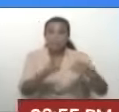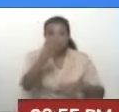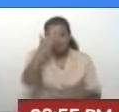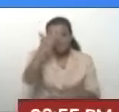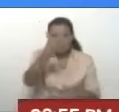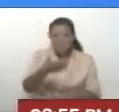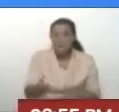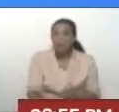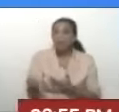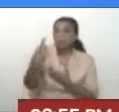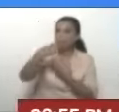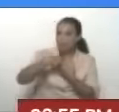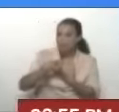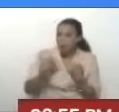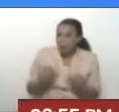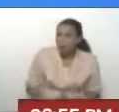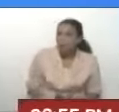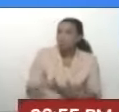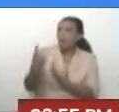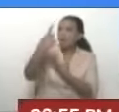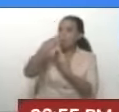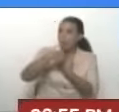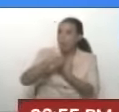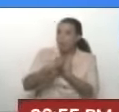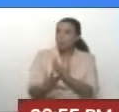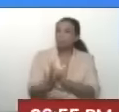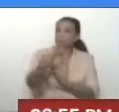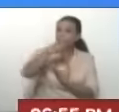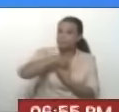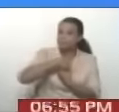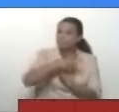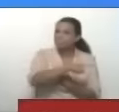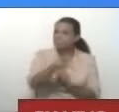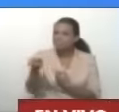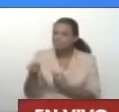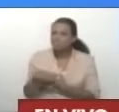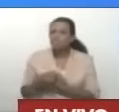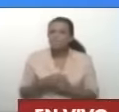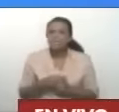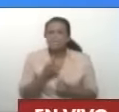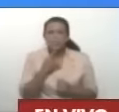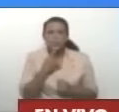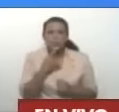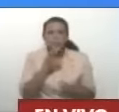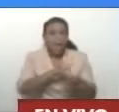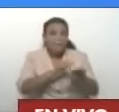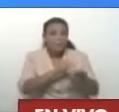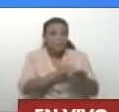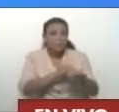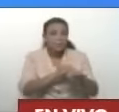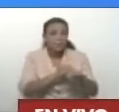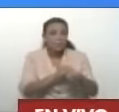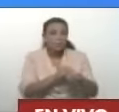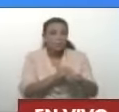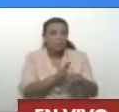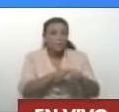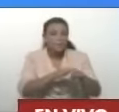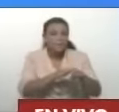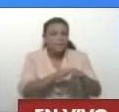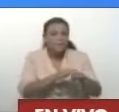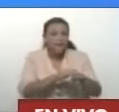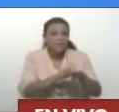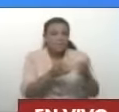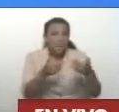ustedes se están incorporando, me dicen que del anuncio que acabo de hacer, de